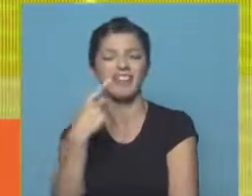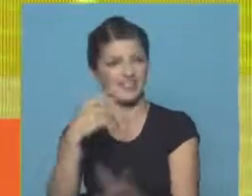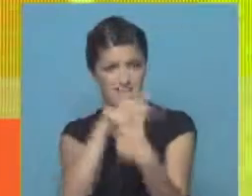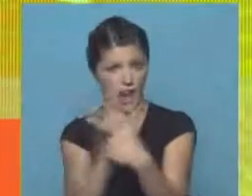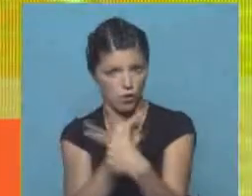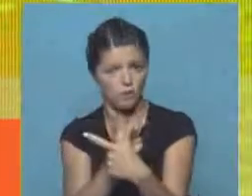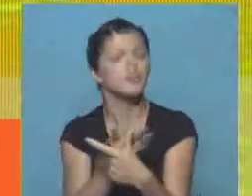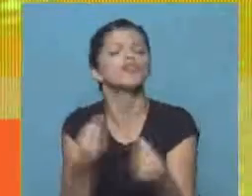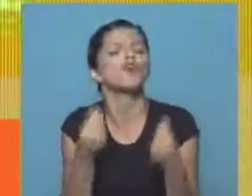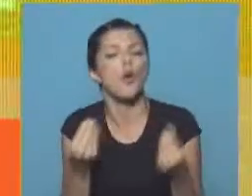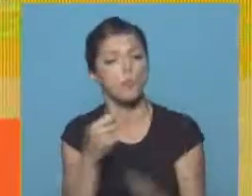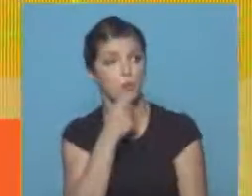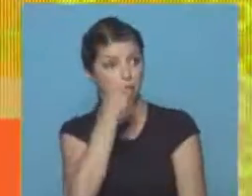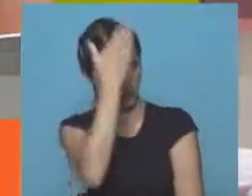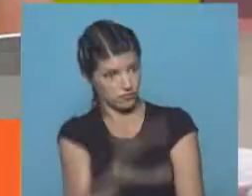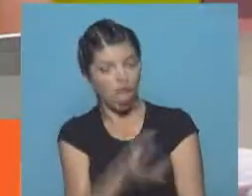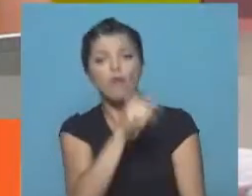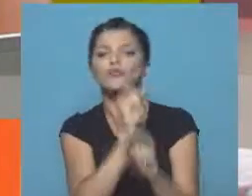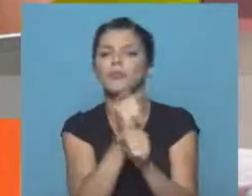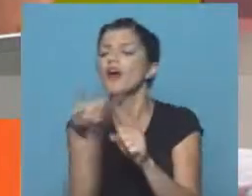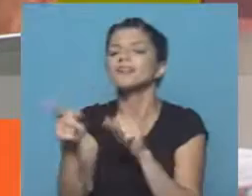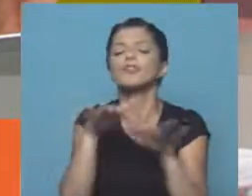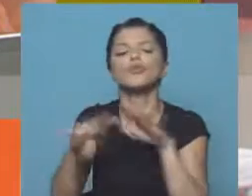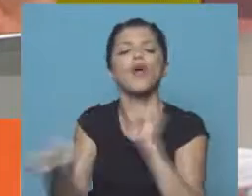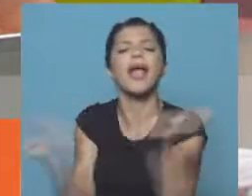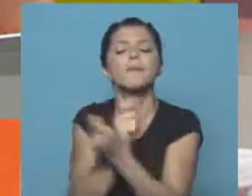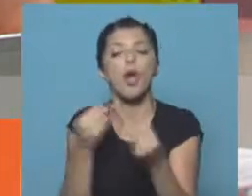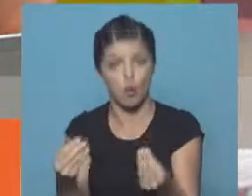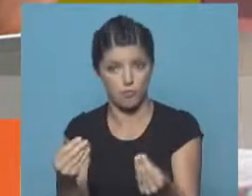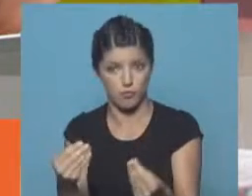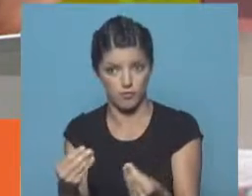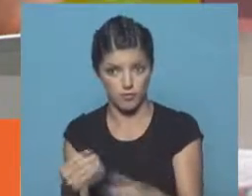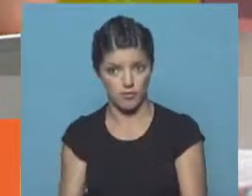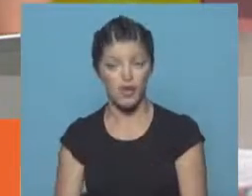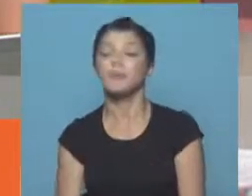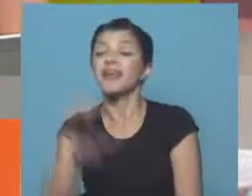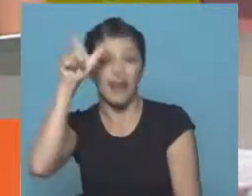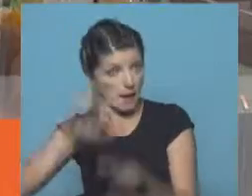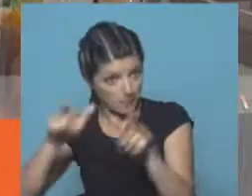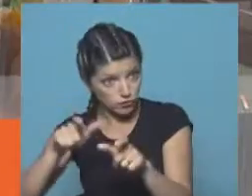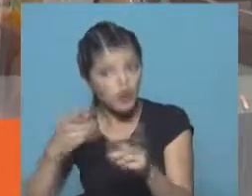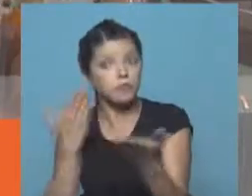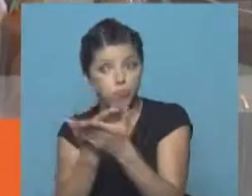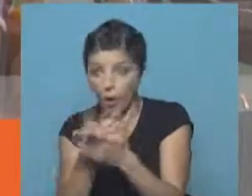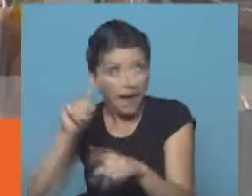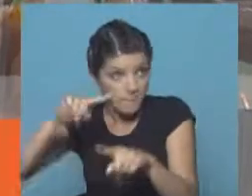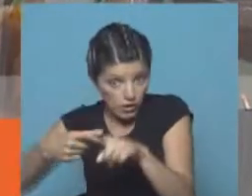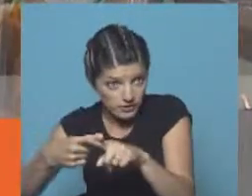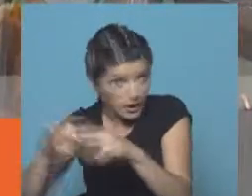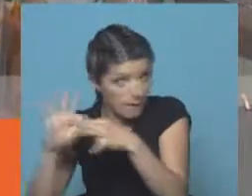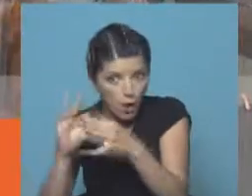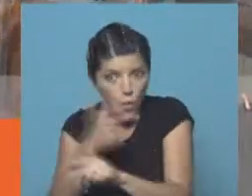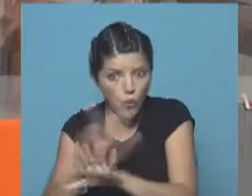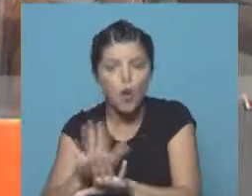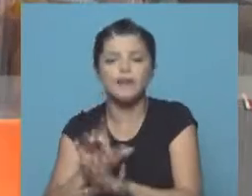desde el Ejecutivo, para tratar de revertir esa situación ante un reclamo tan concreto, ¿no?, que no tiene bandera partidaria y ni siquiera está